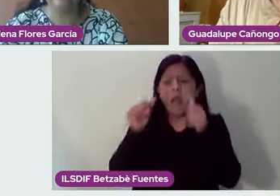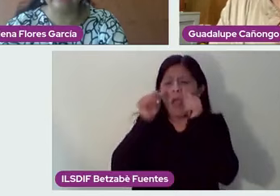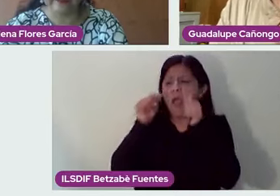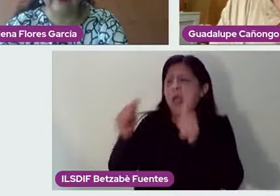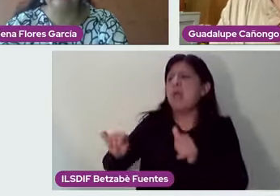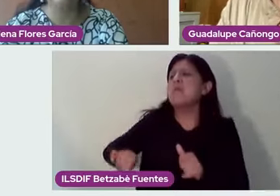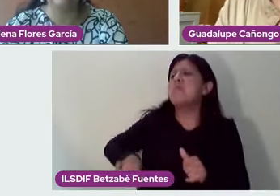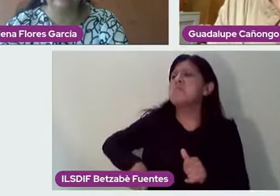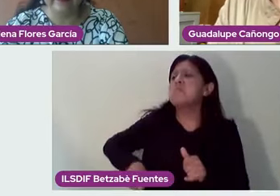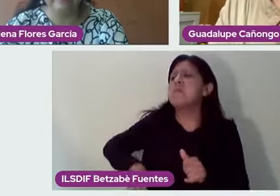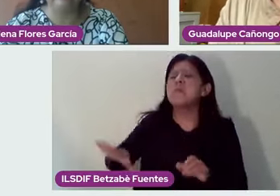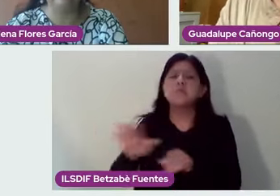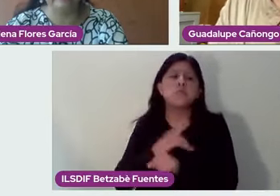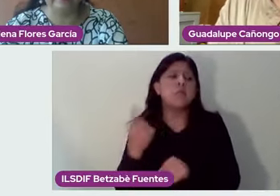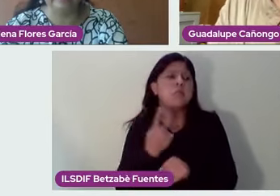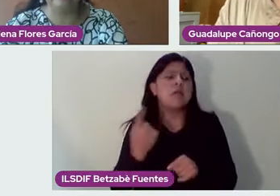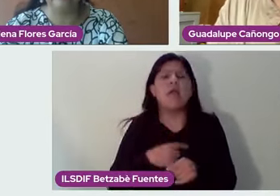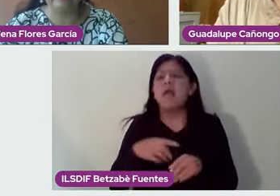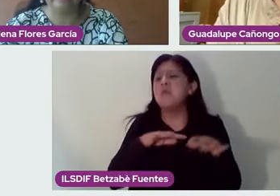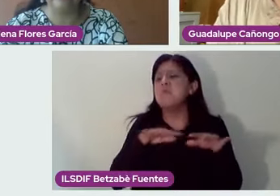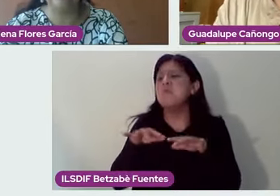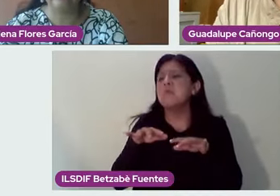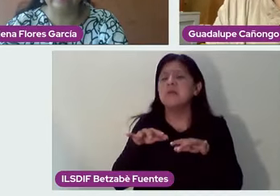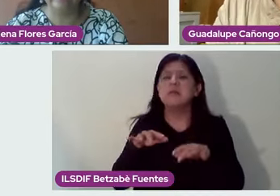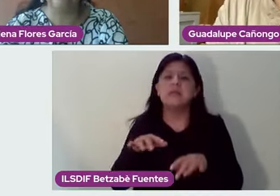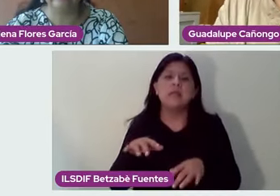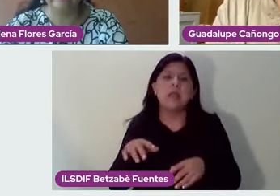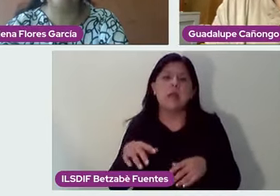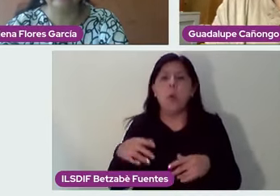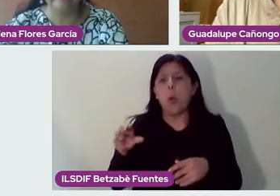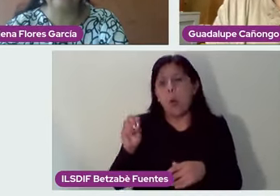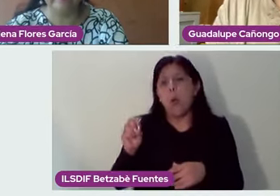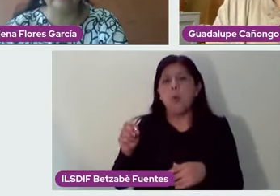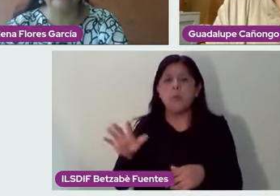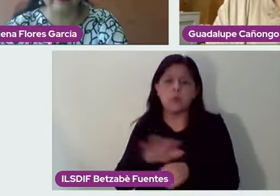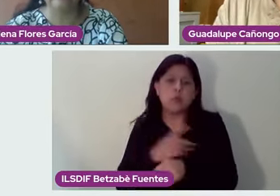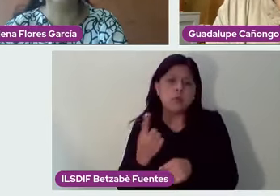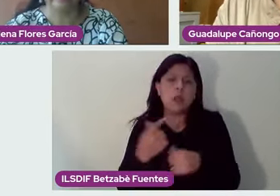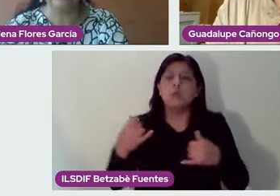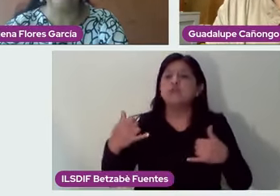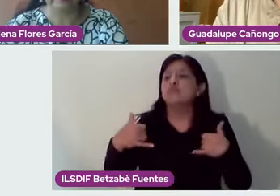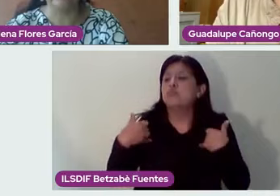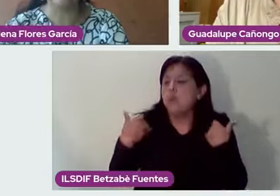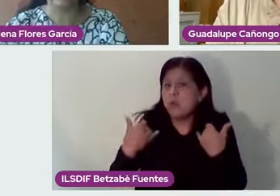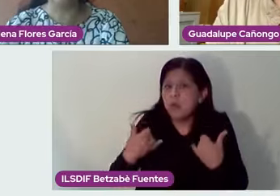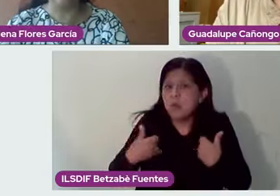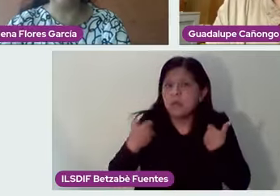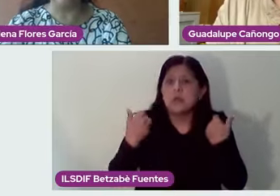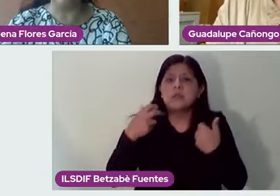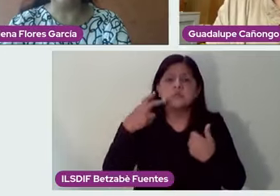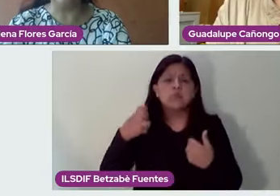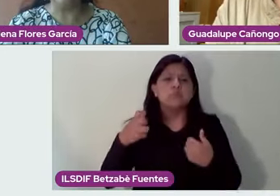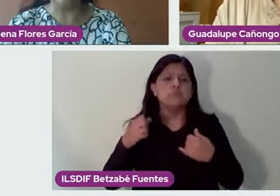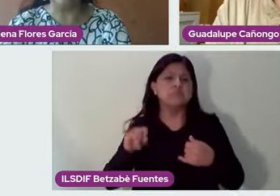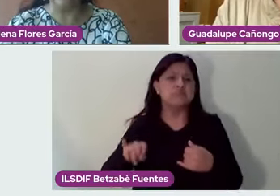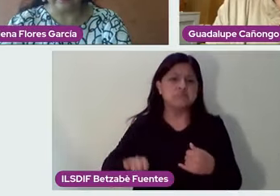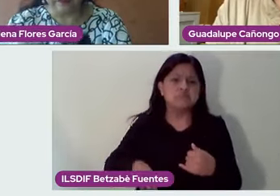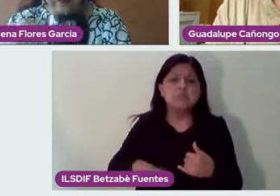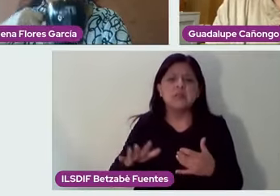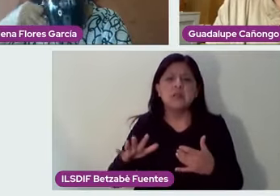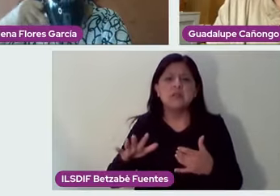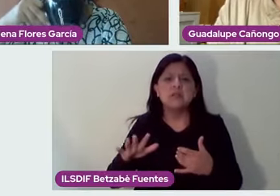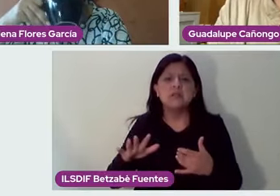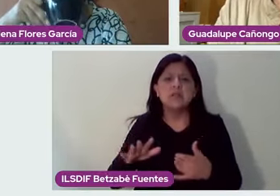muy particular. En términos generacionales lo asociamos mucho con los jóvenes, ¿no? Y podríamos estar pensando que,